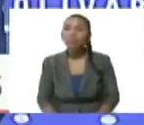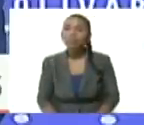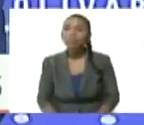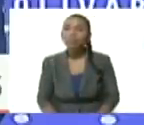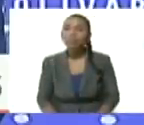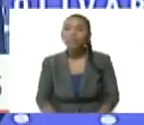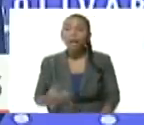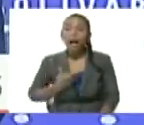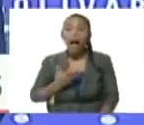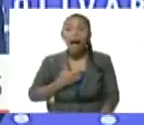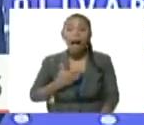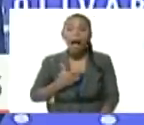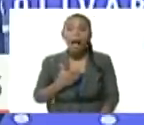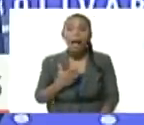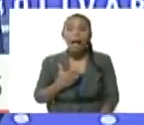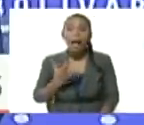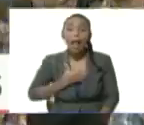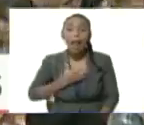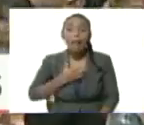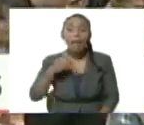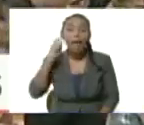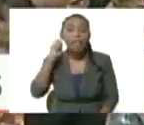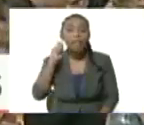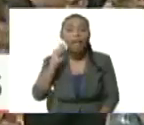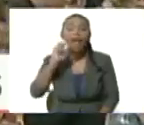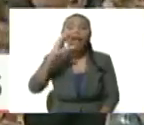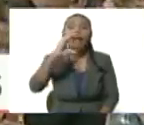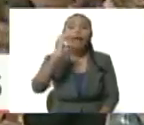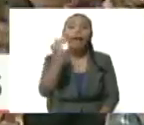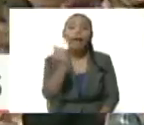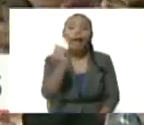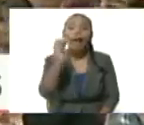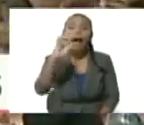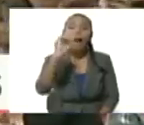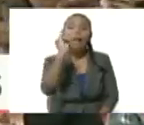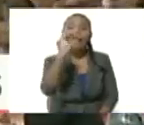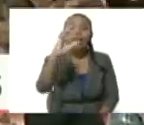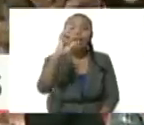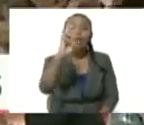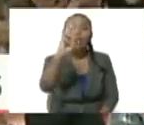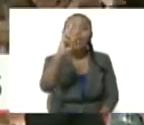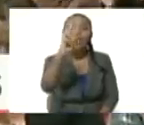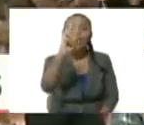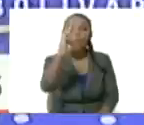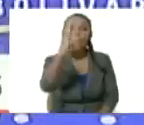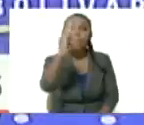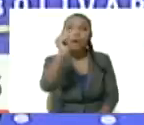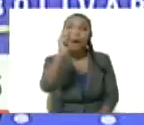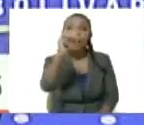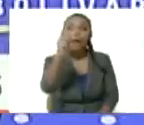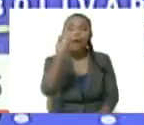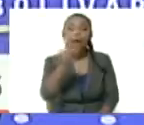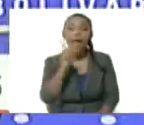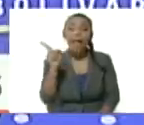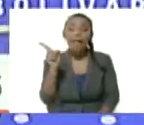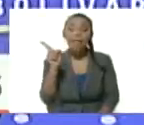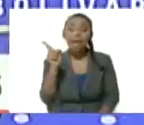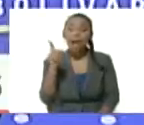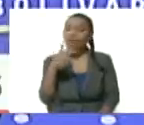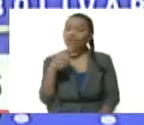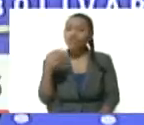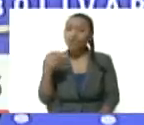El alcalde de Carirubana también, una región fogosa, no exenta